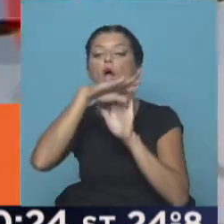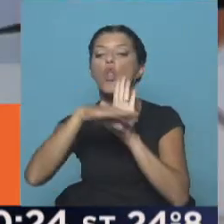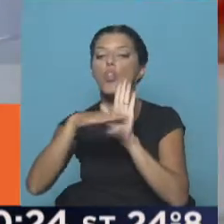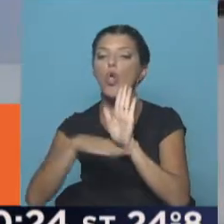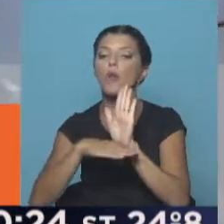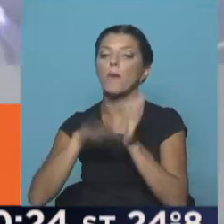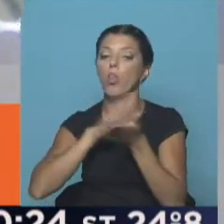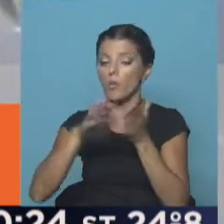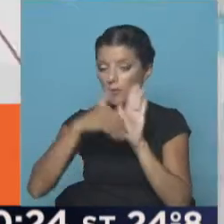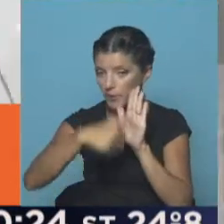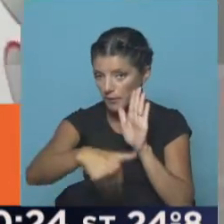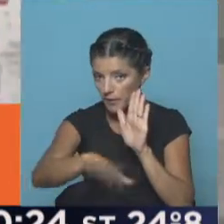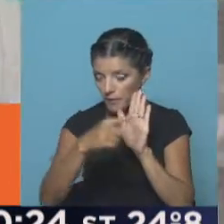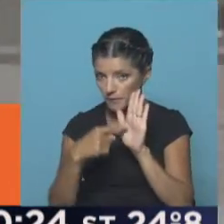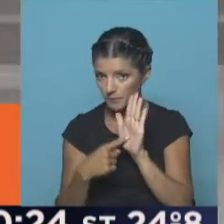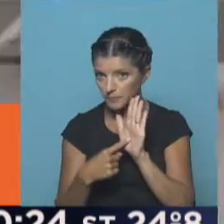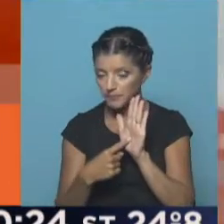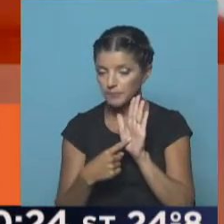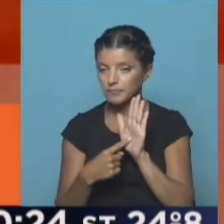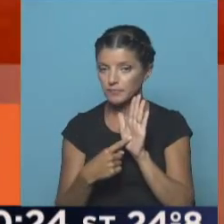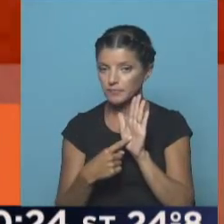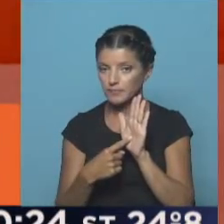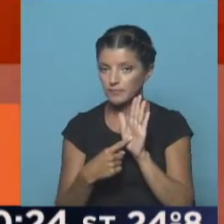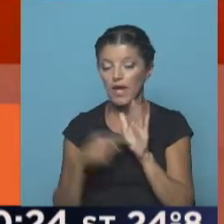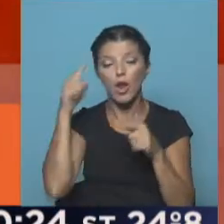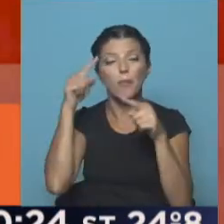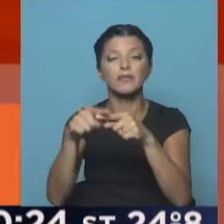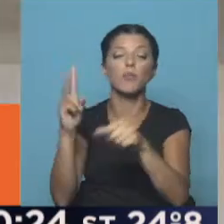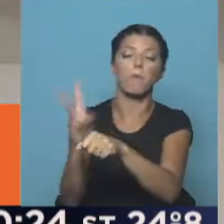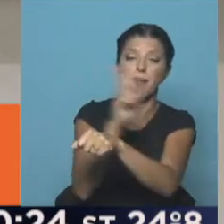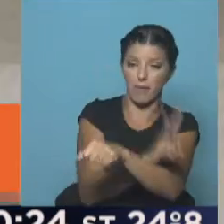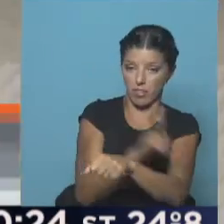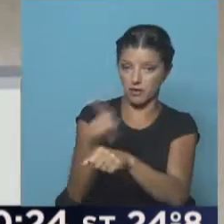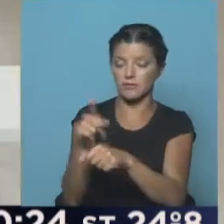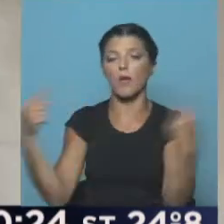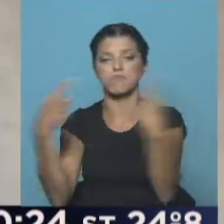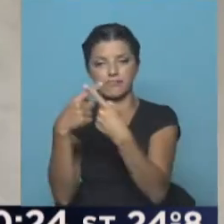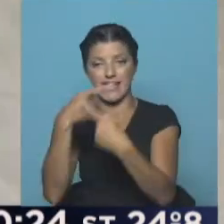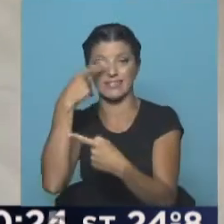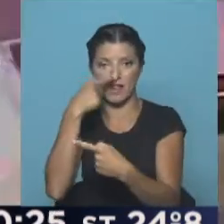salir brevemente, que busca prevenir eventuales conflictos de intereses.